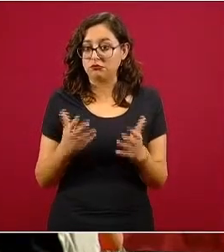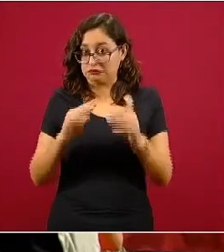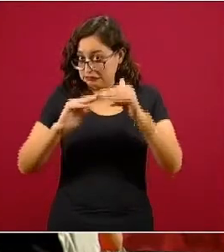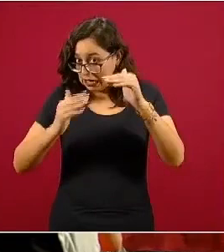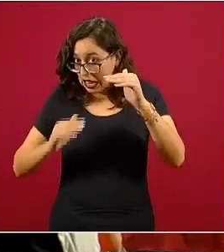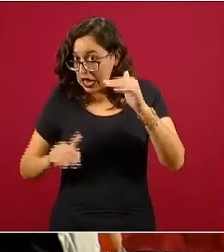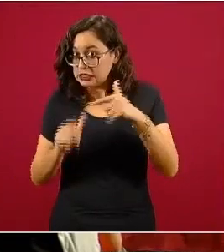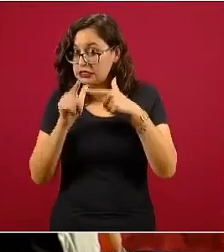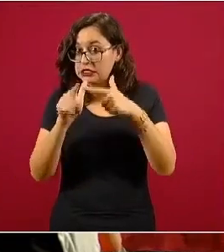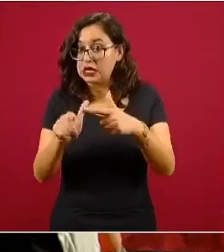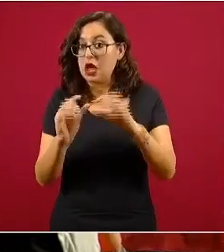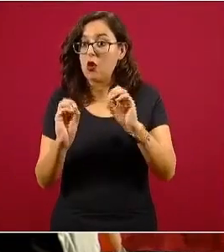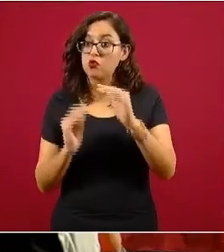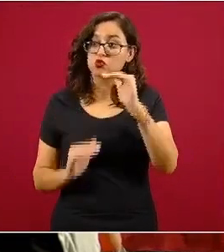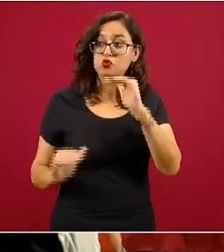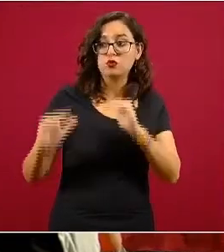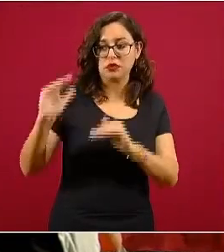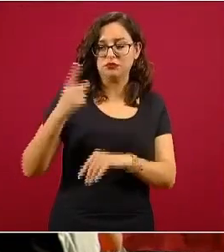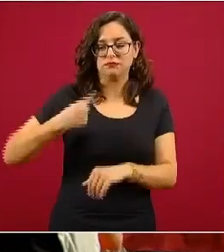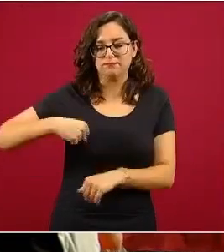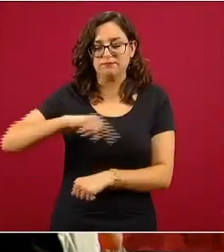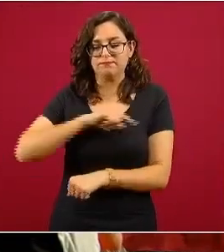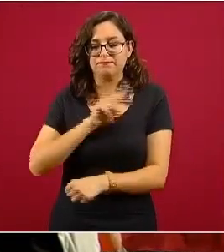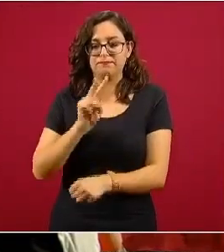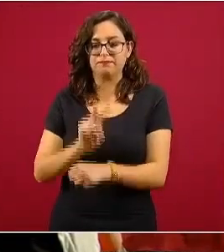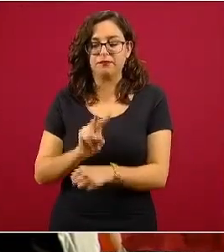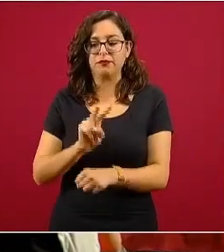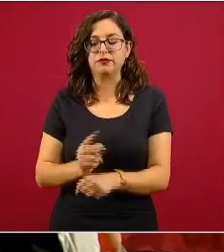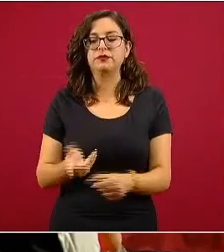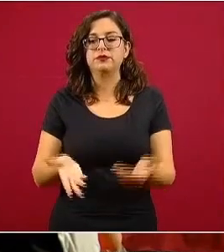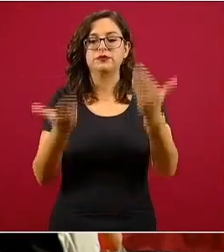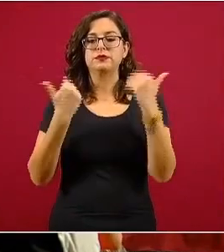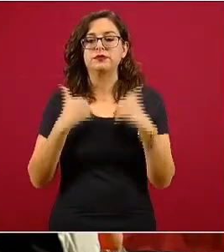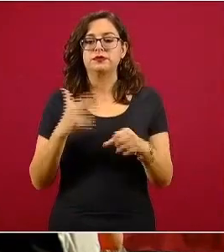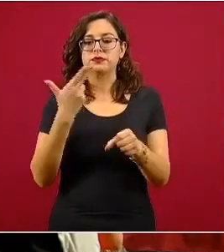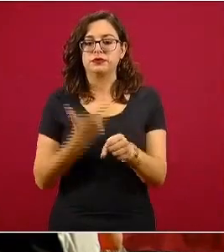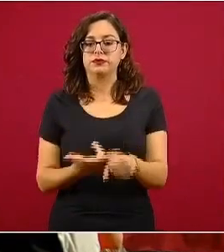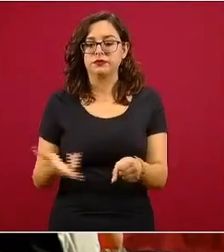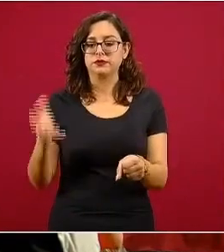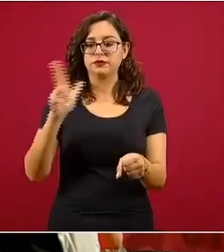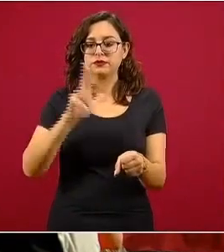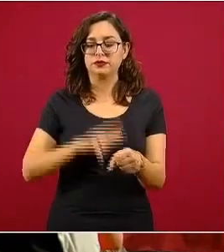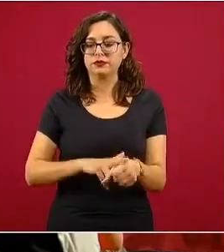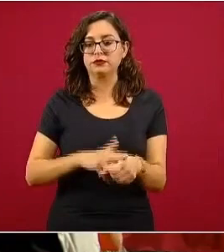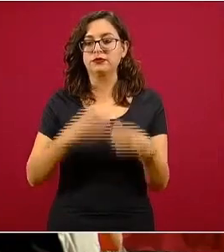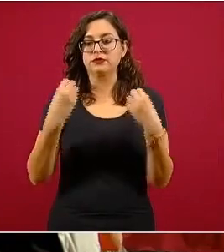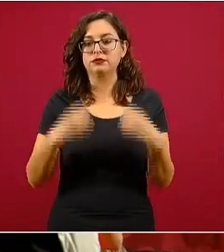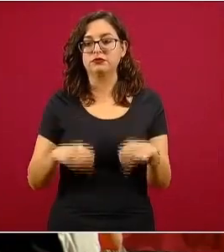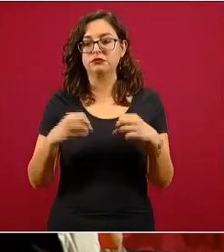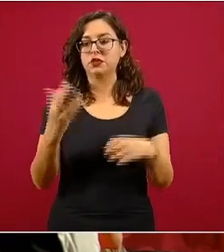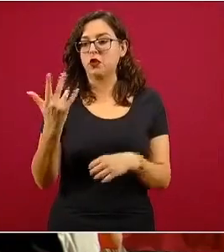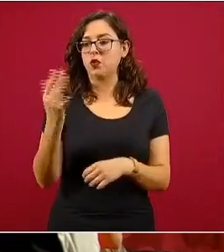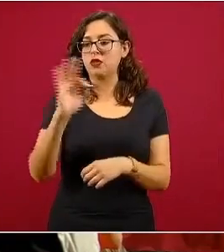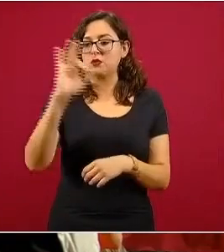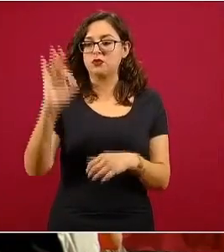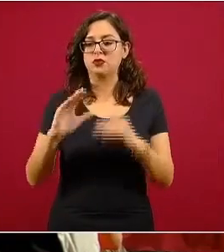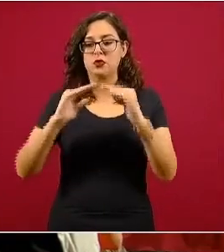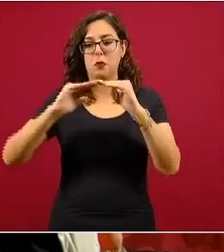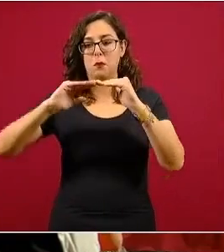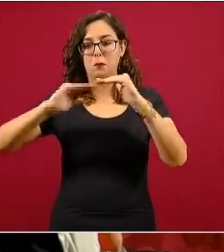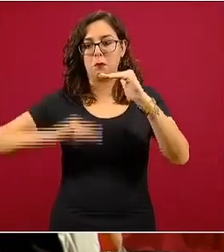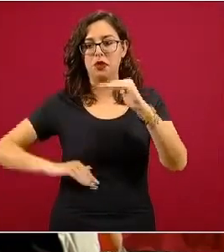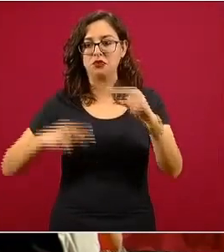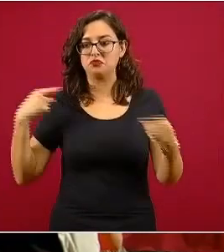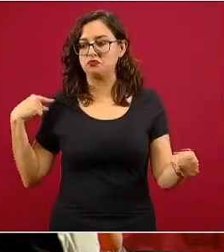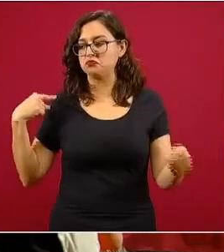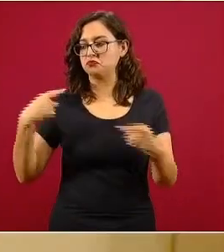tendencia de la curva. En el caso de ocupación hospitalaria, ambos indicadores por debajo del 50%, con variaciones mínimas en la